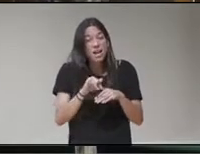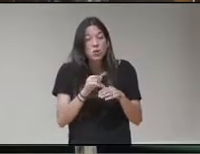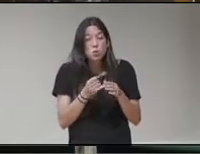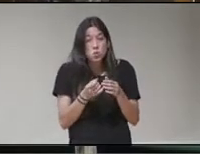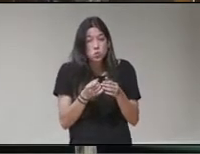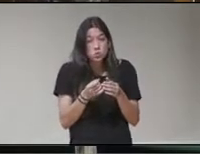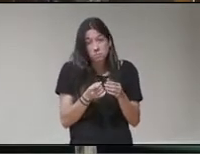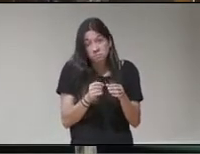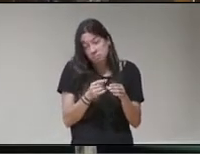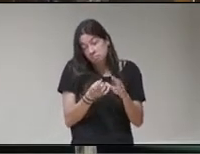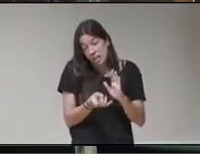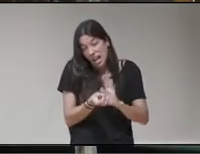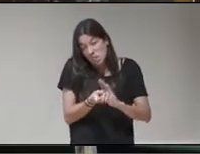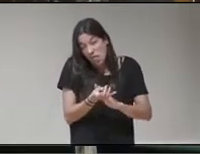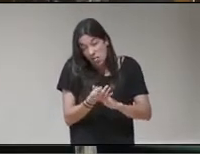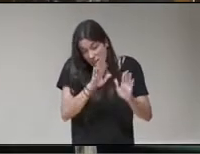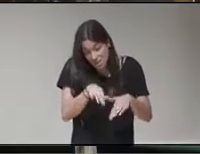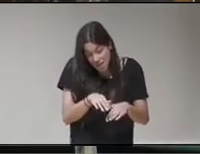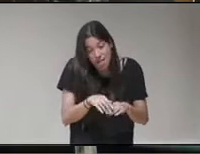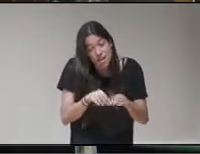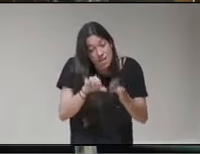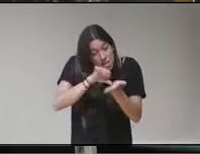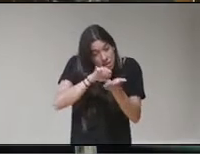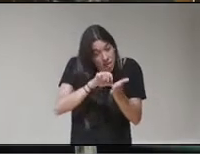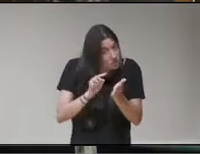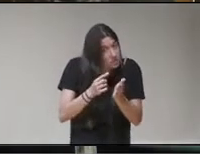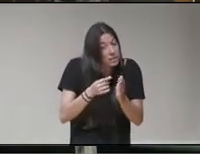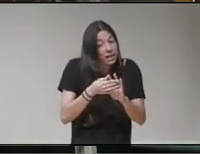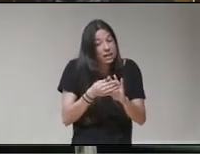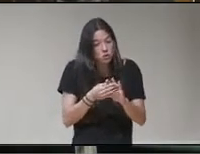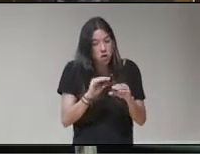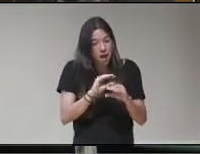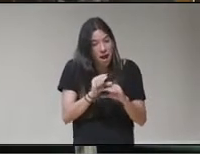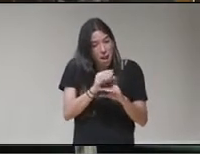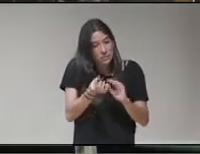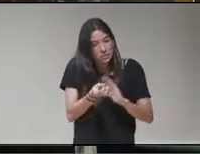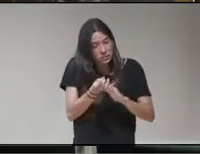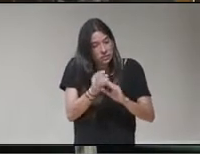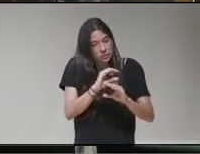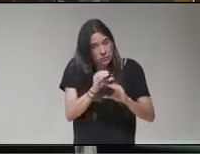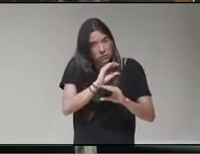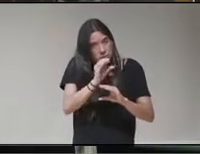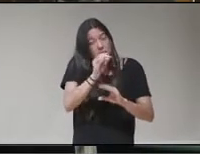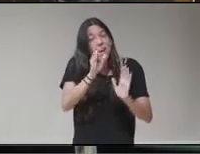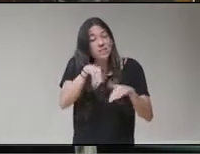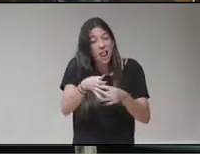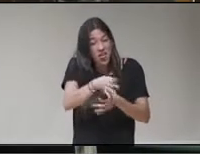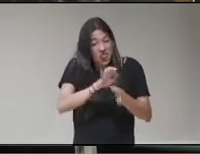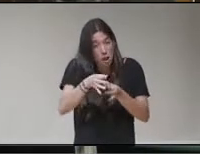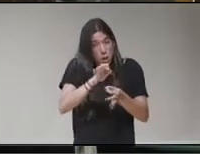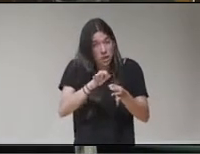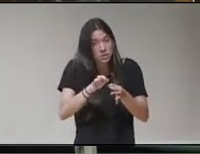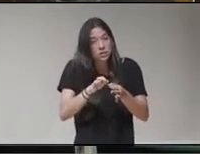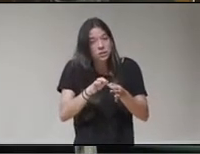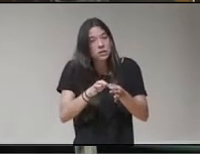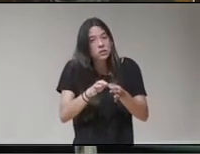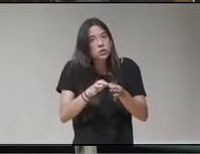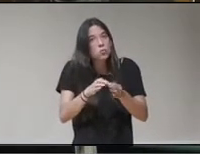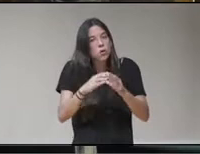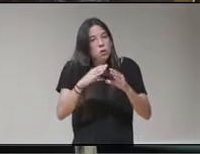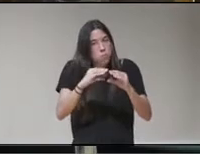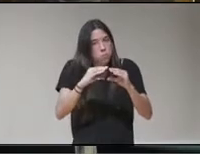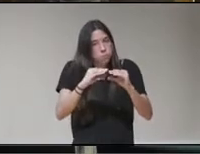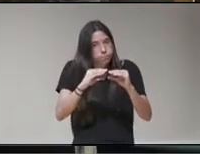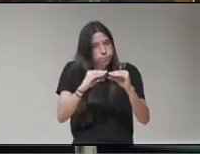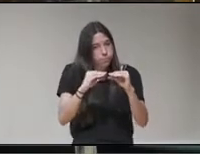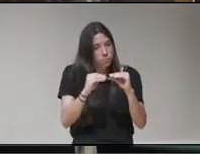abajo del todo que va dando lugar a estas capas, de tal manera que estas células se van haciendo cada vez más aplastadas